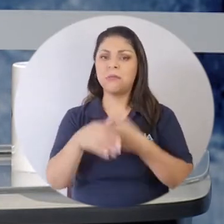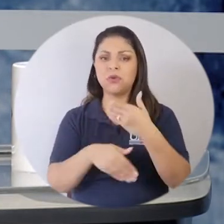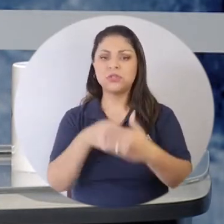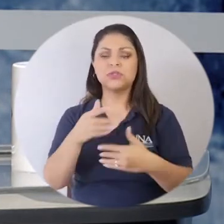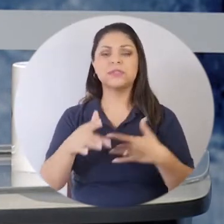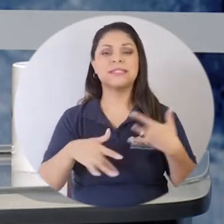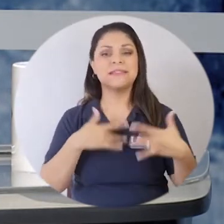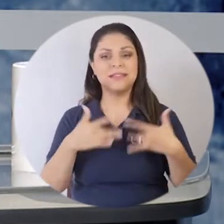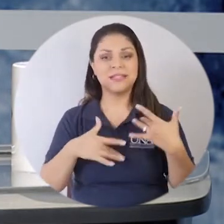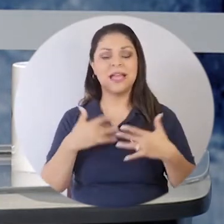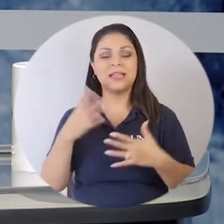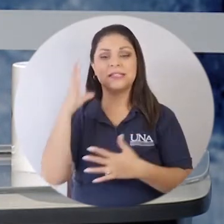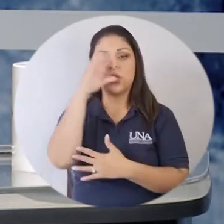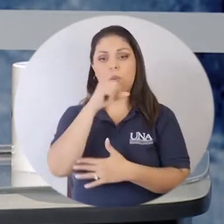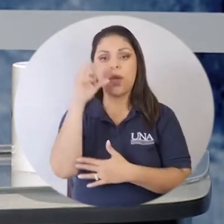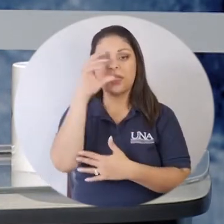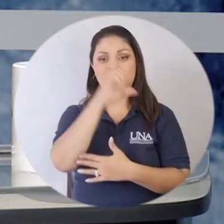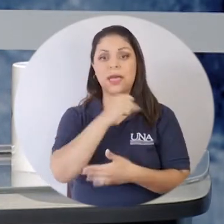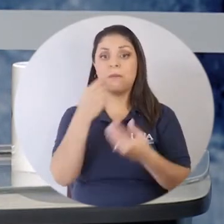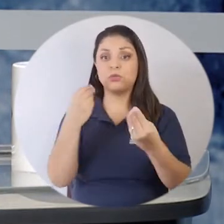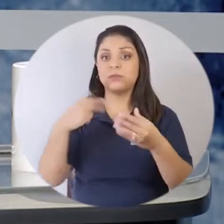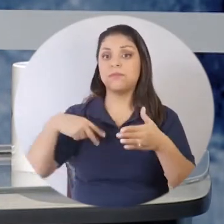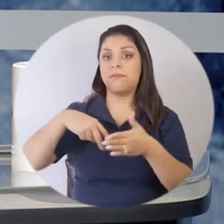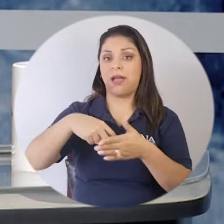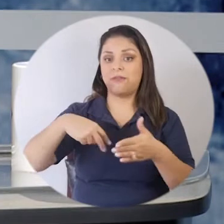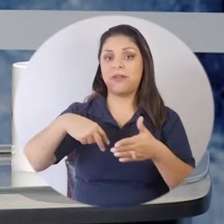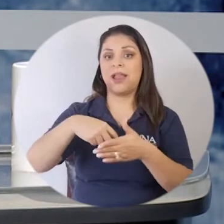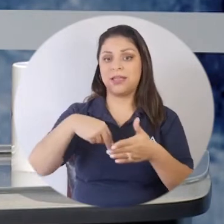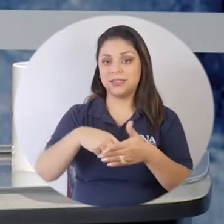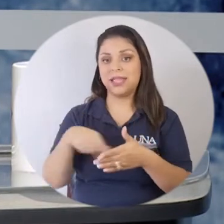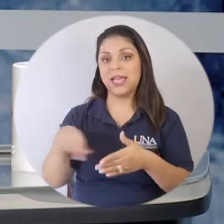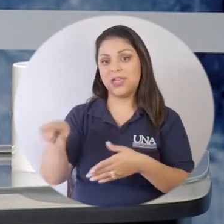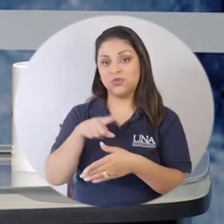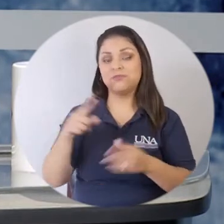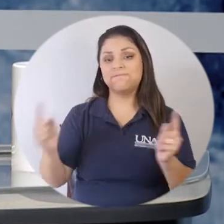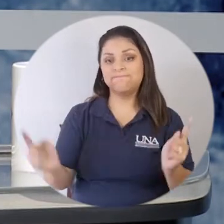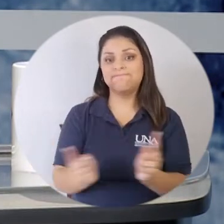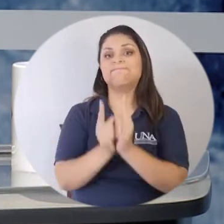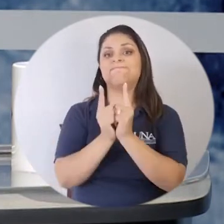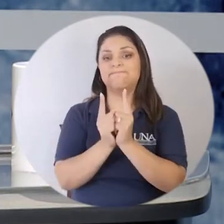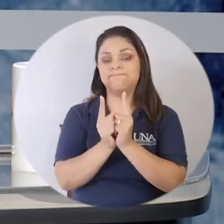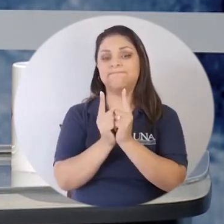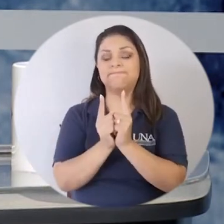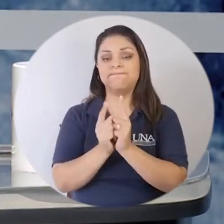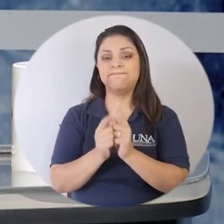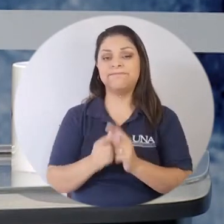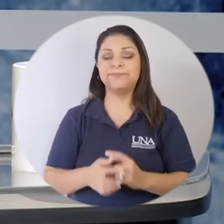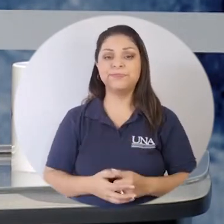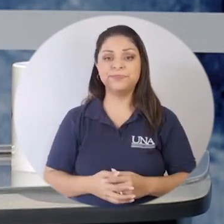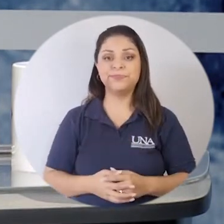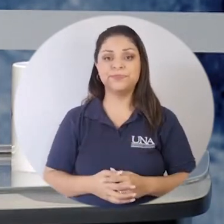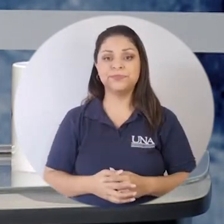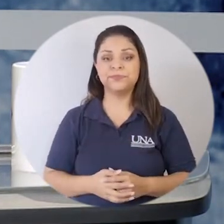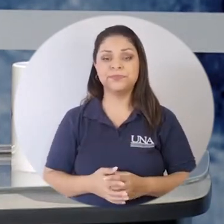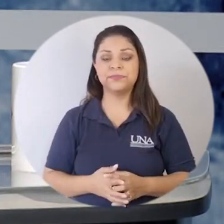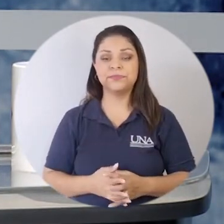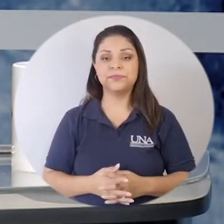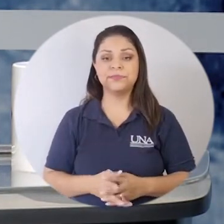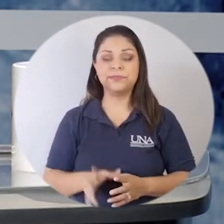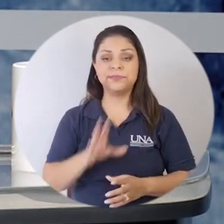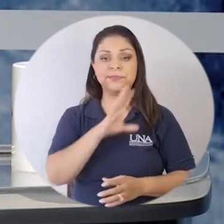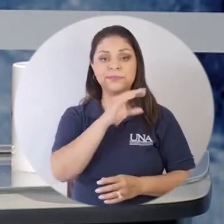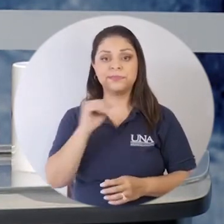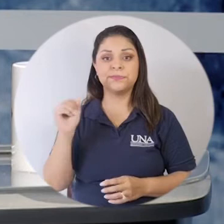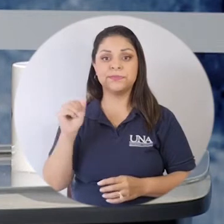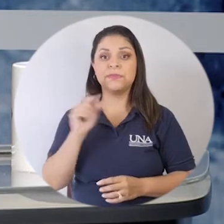darse cuenta por todas las barreras que muchas veces esas personas se han encontrado. Sí. Y aquí algo muy importante